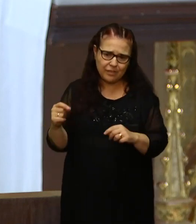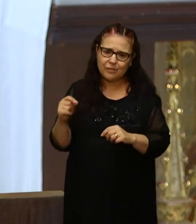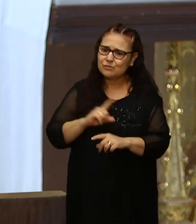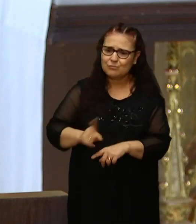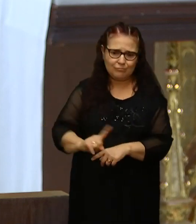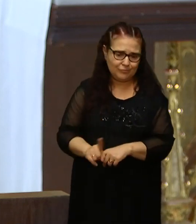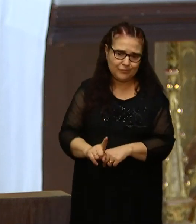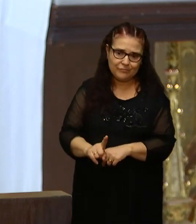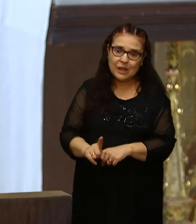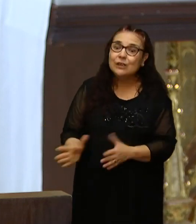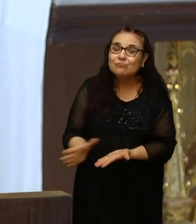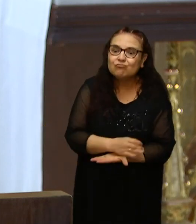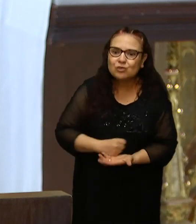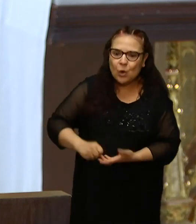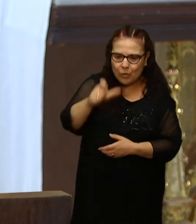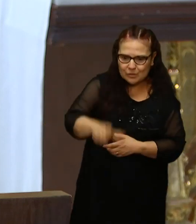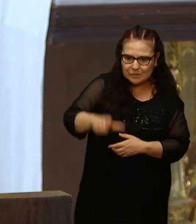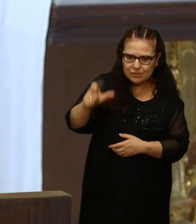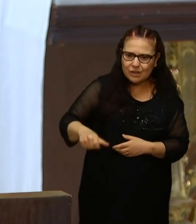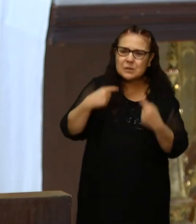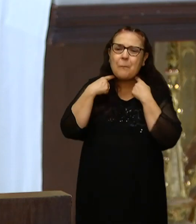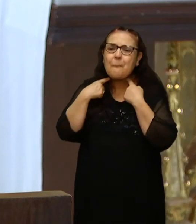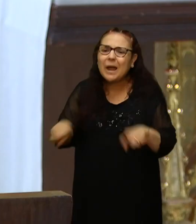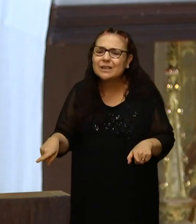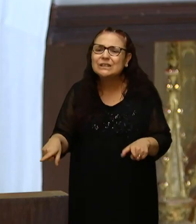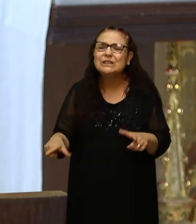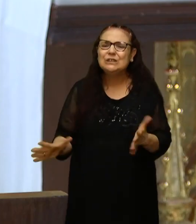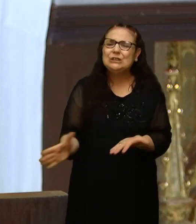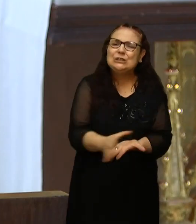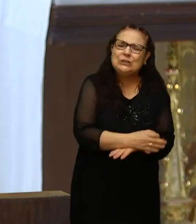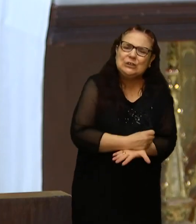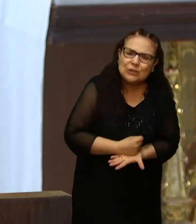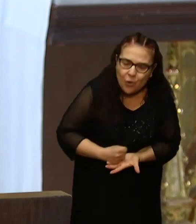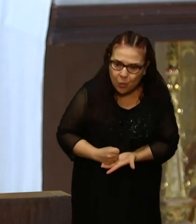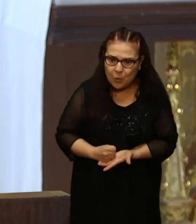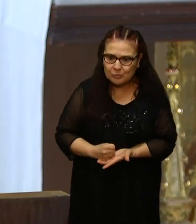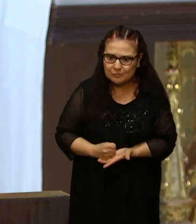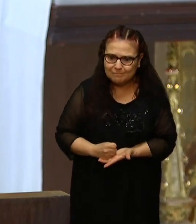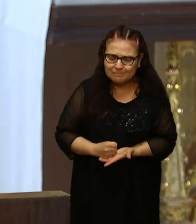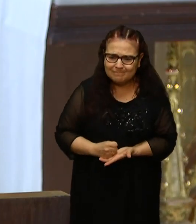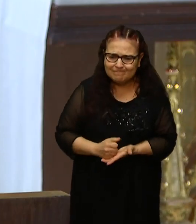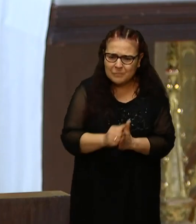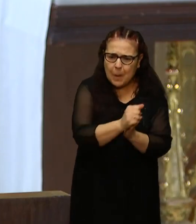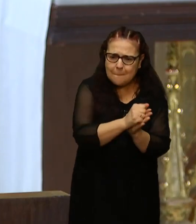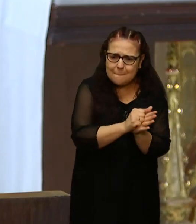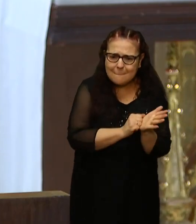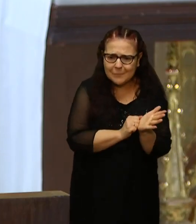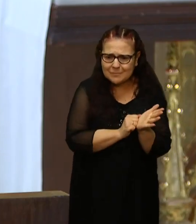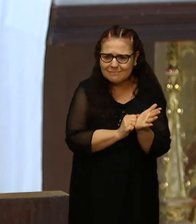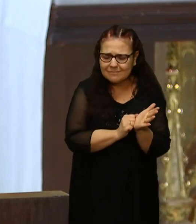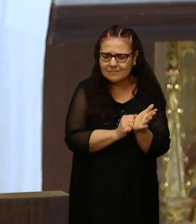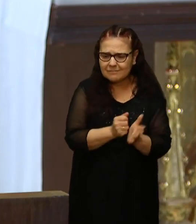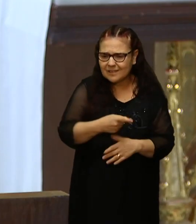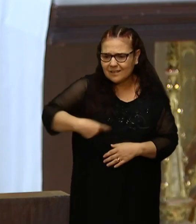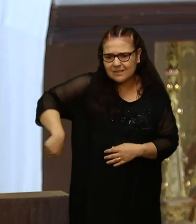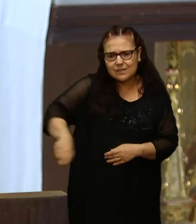también por todos aquellos que han perdido absolutamente todo. A ellos también, o en